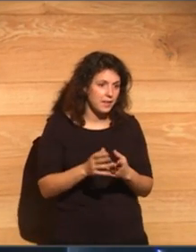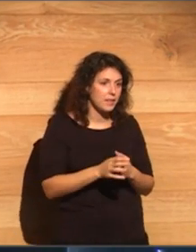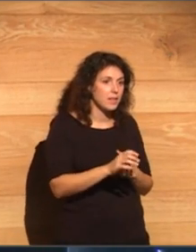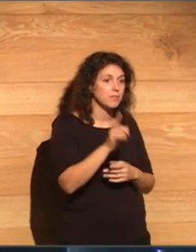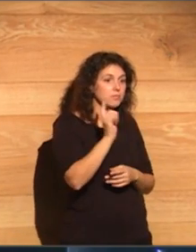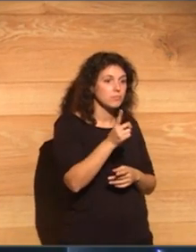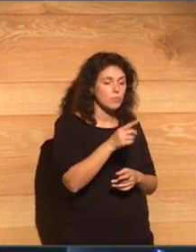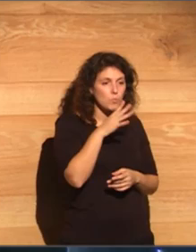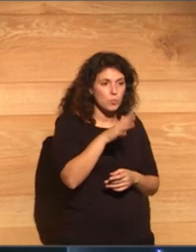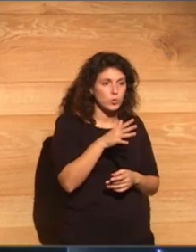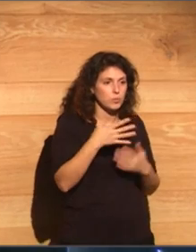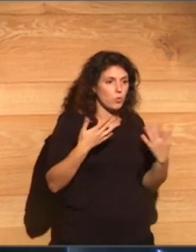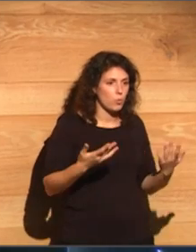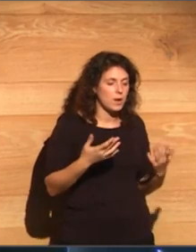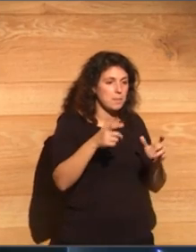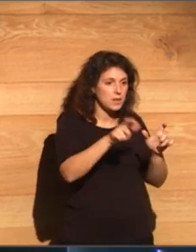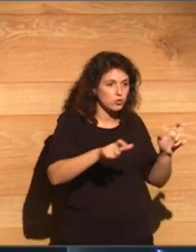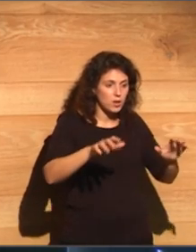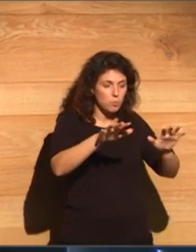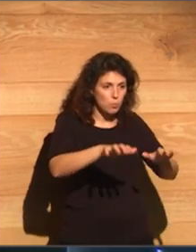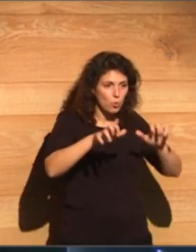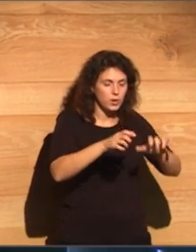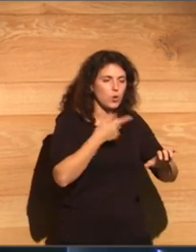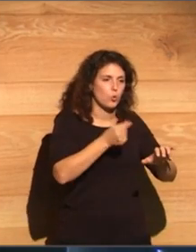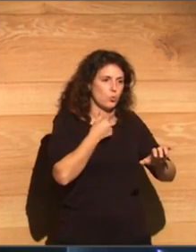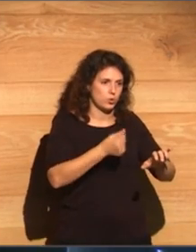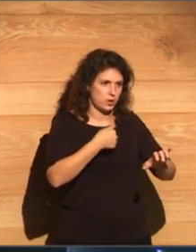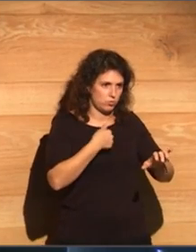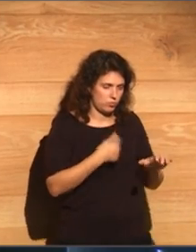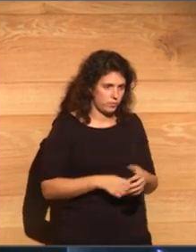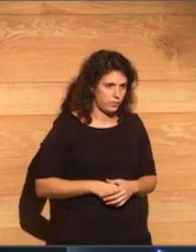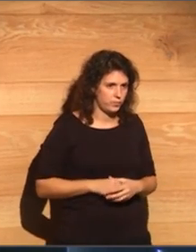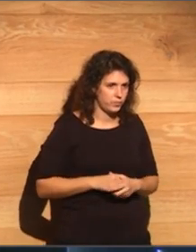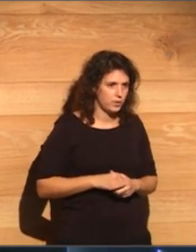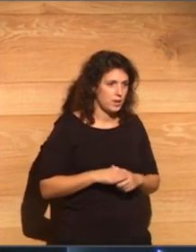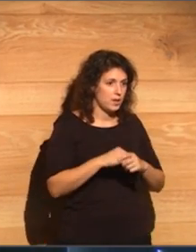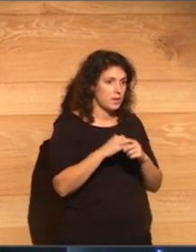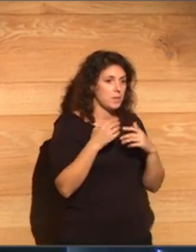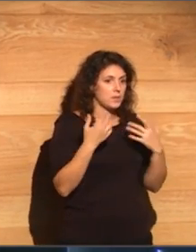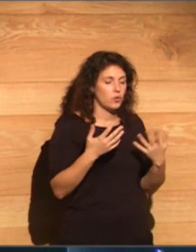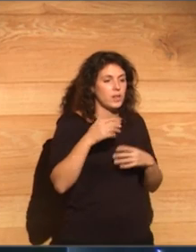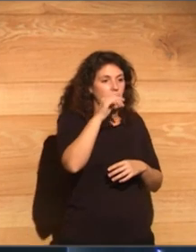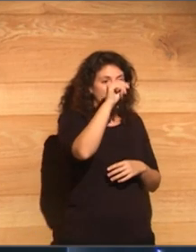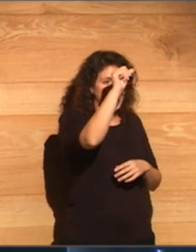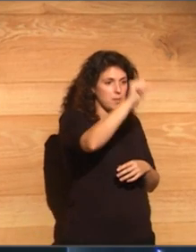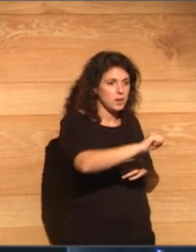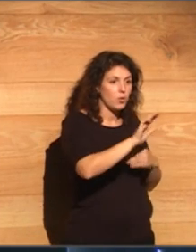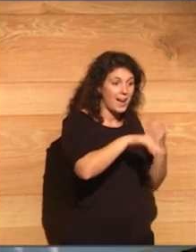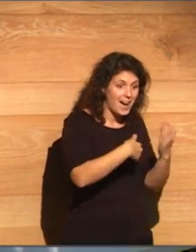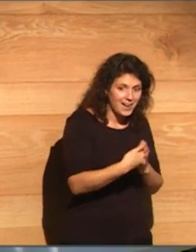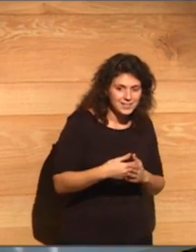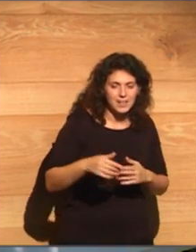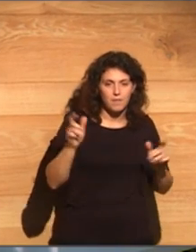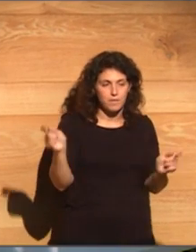solo con la intención de gustar al público. Al público. De hecho, la película, ahí ese reparto, ¿no? Tan lucido. Claro, y de hecho la peli llegó al Festival de